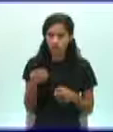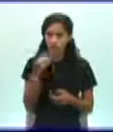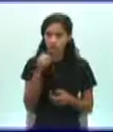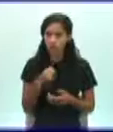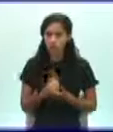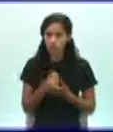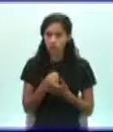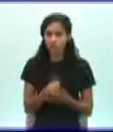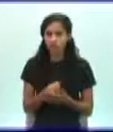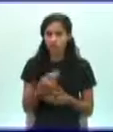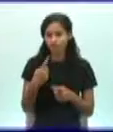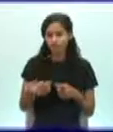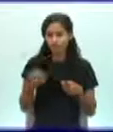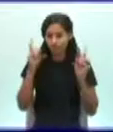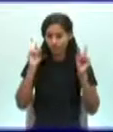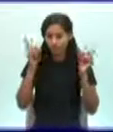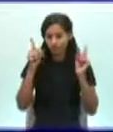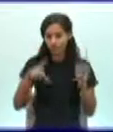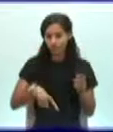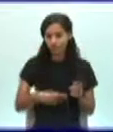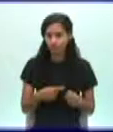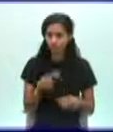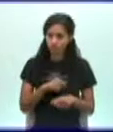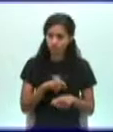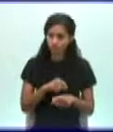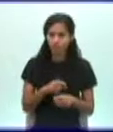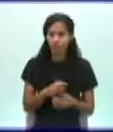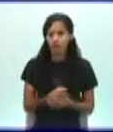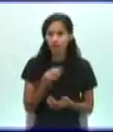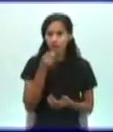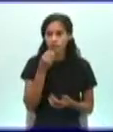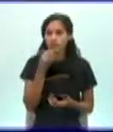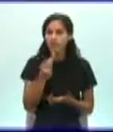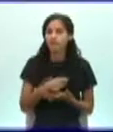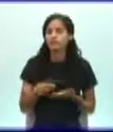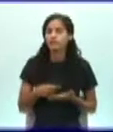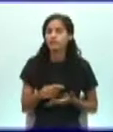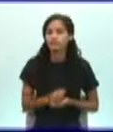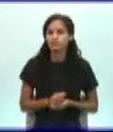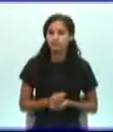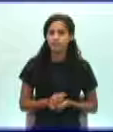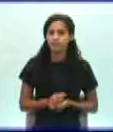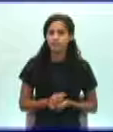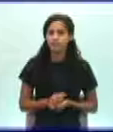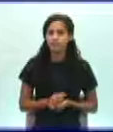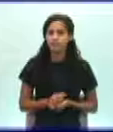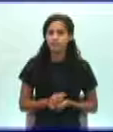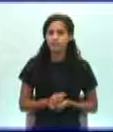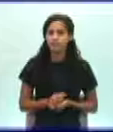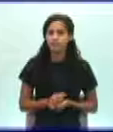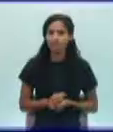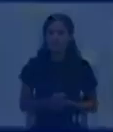materiales de cultura política. Les daré un pequeño tiempo para que tomen nota.